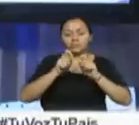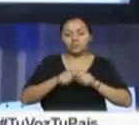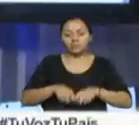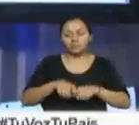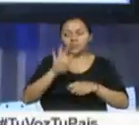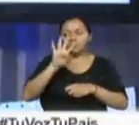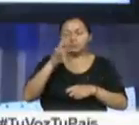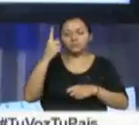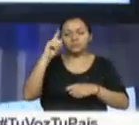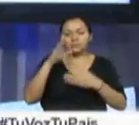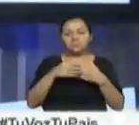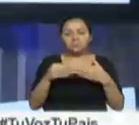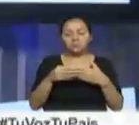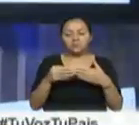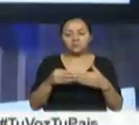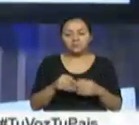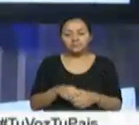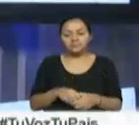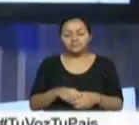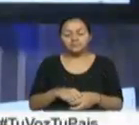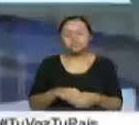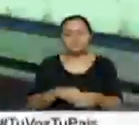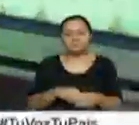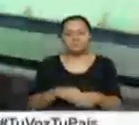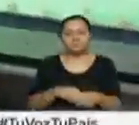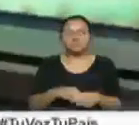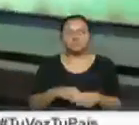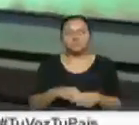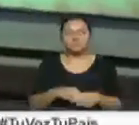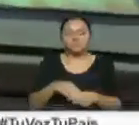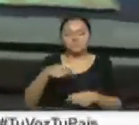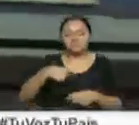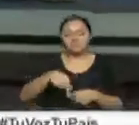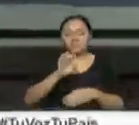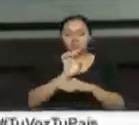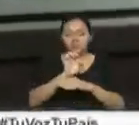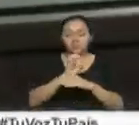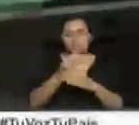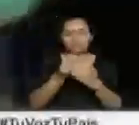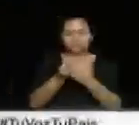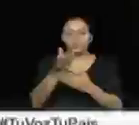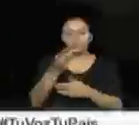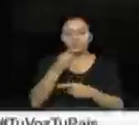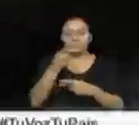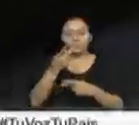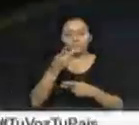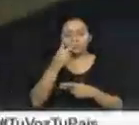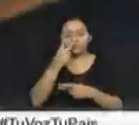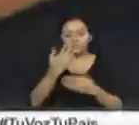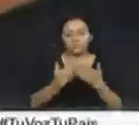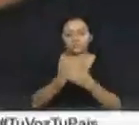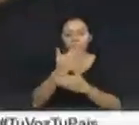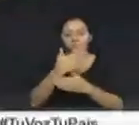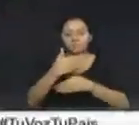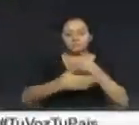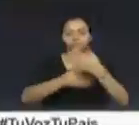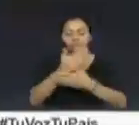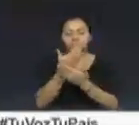de 4 millones de dólares. En el Ecuador, las compras públicas se convirtieron en el motor de la